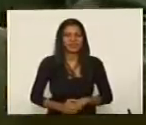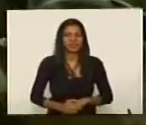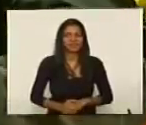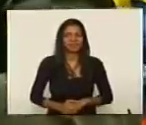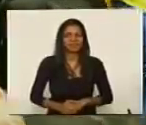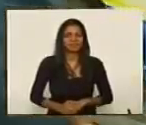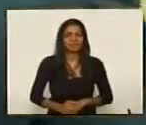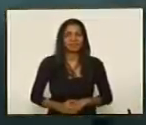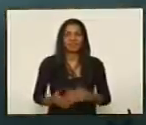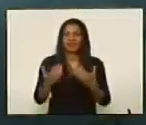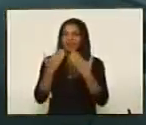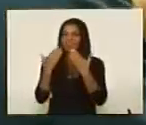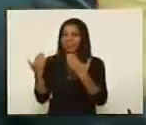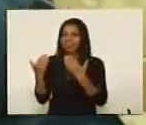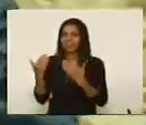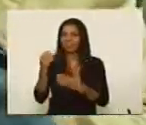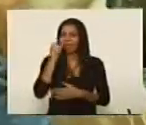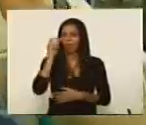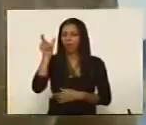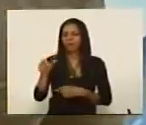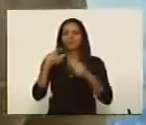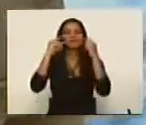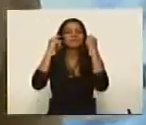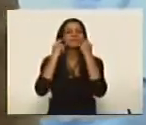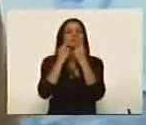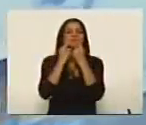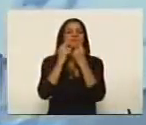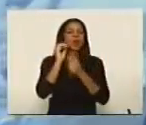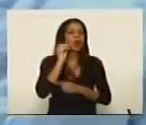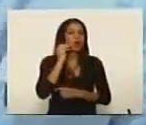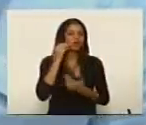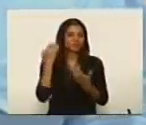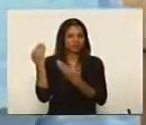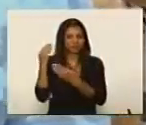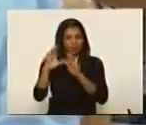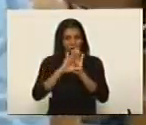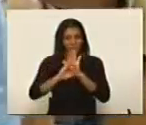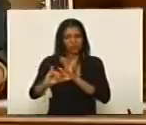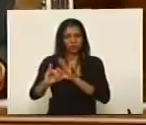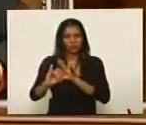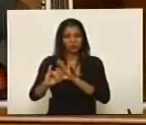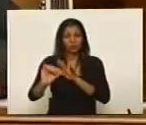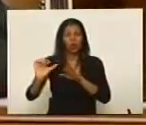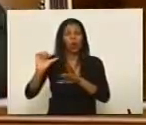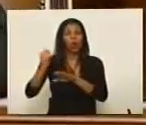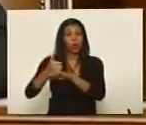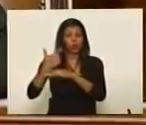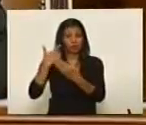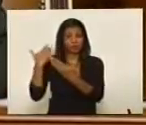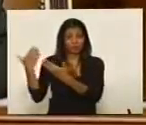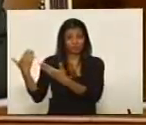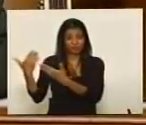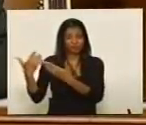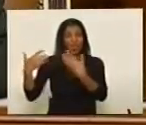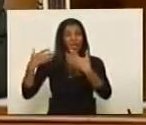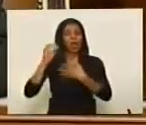Bueno, muchísimas gracias al constituyente Ricardo Sánchez, vocero de la Juventud